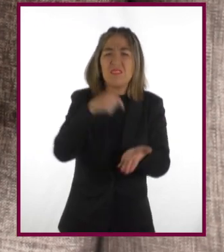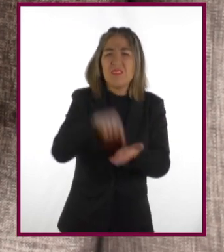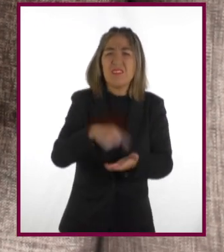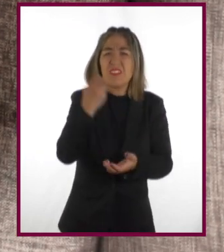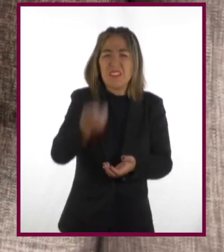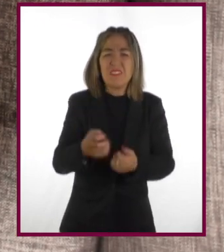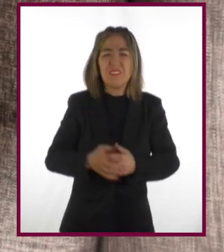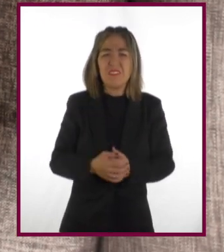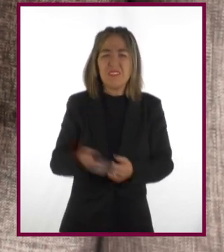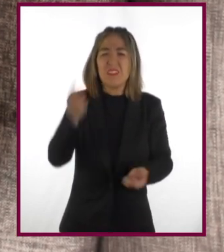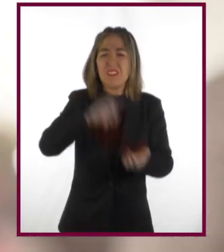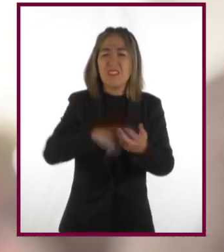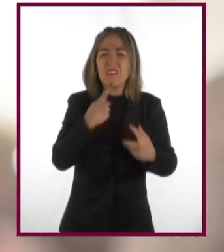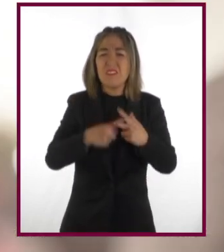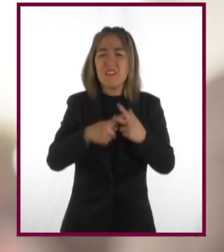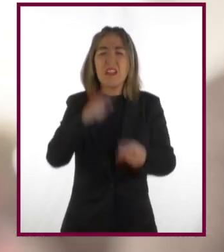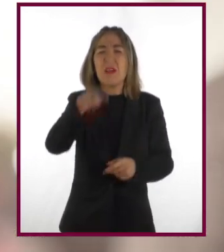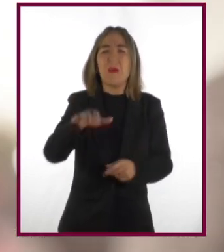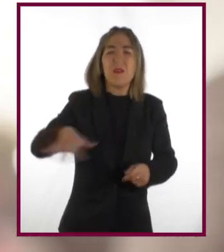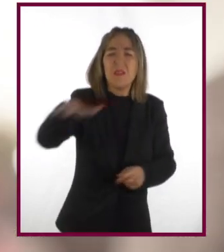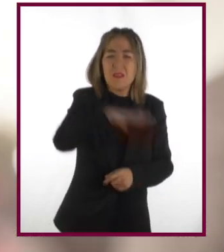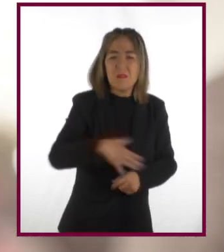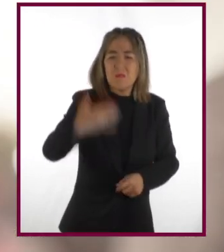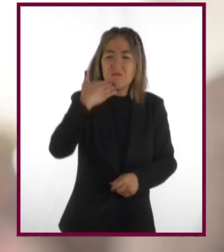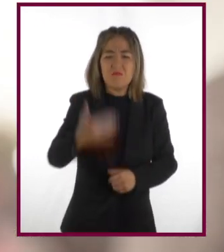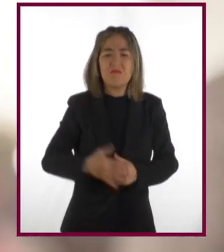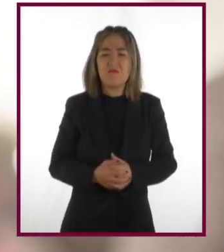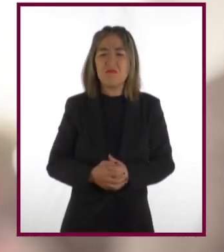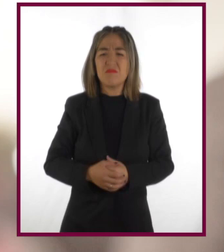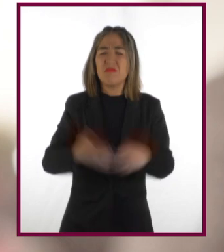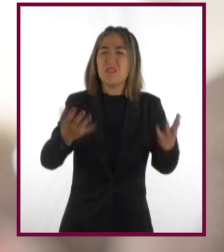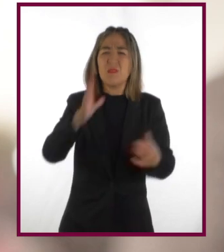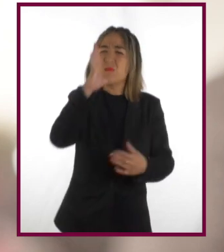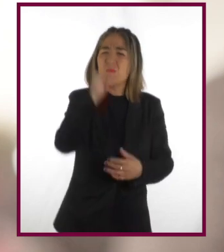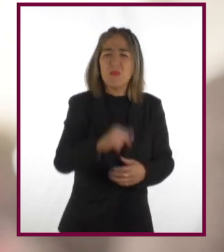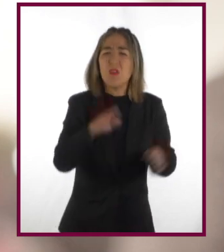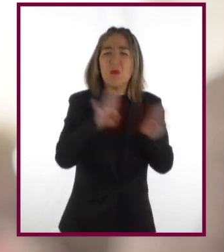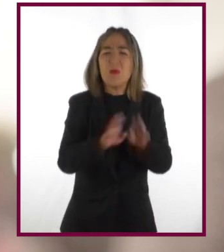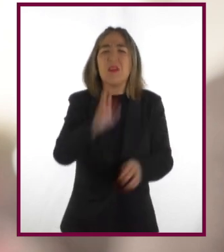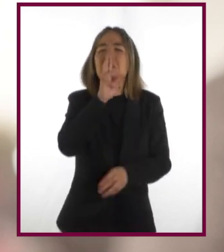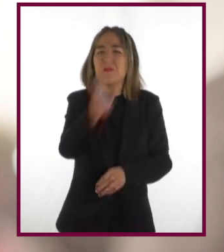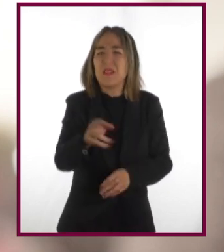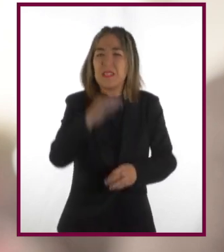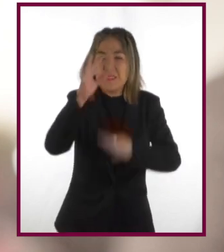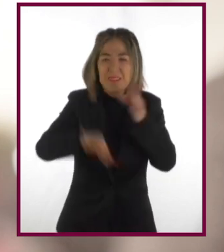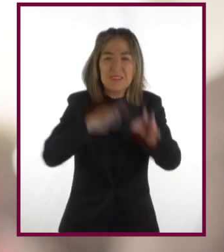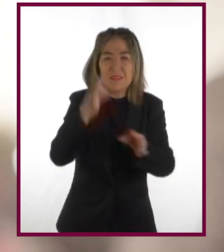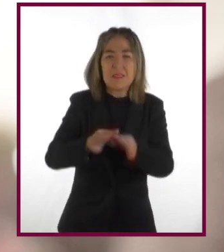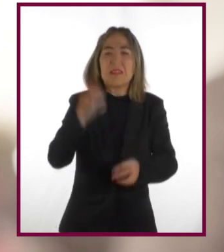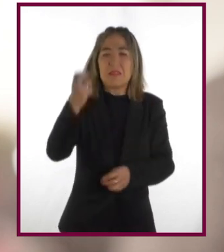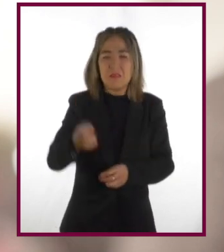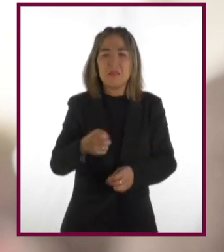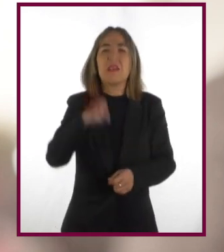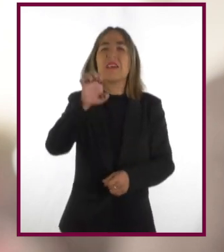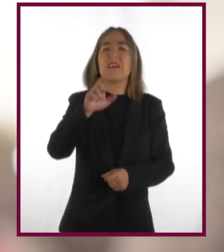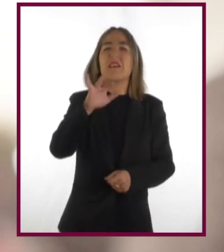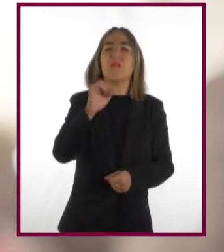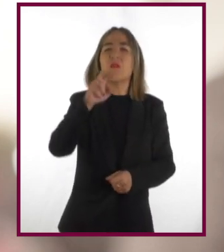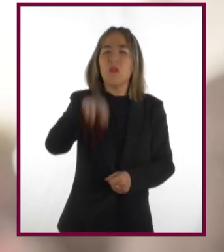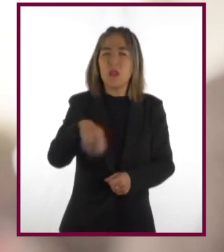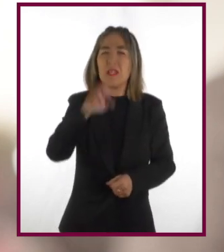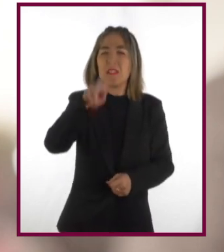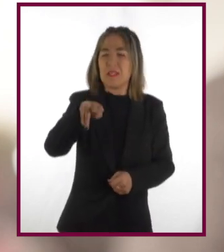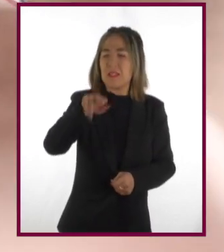dado. O sea, y mucho menos las condiciones climáticas perfectas. O sea, no se puede dar un resultado tan exacto porque justo las ecuaciones